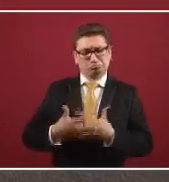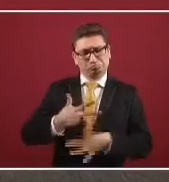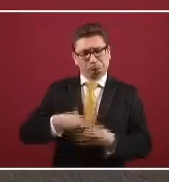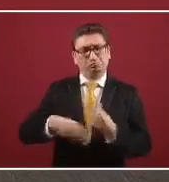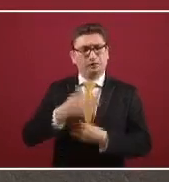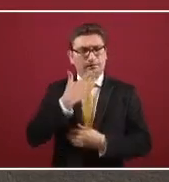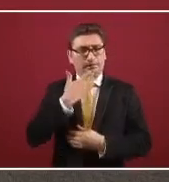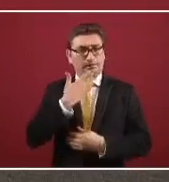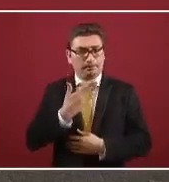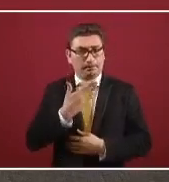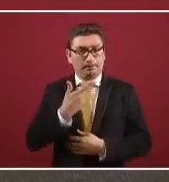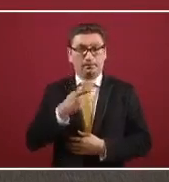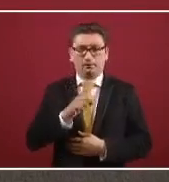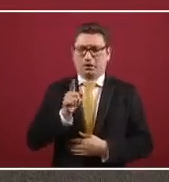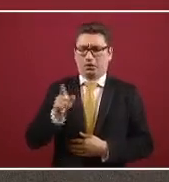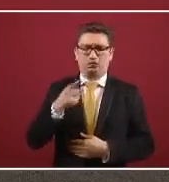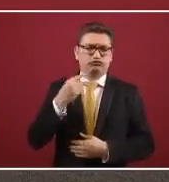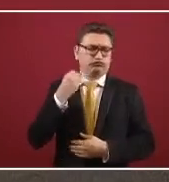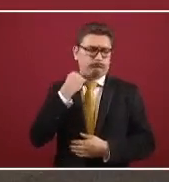pero era un buen abogado.